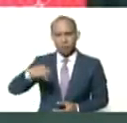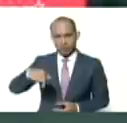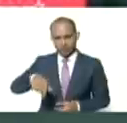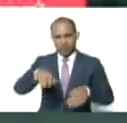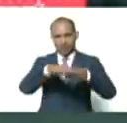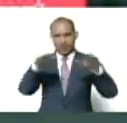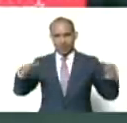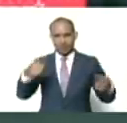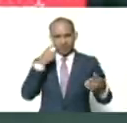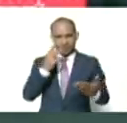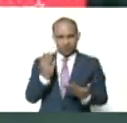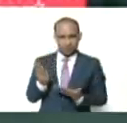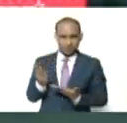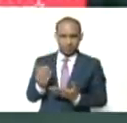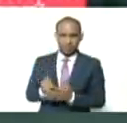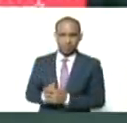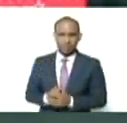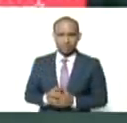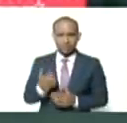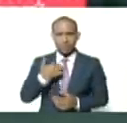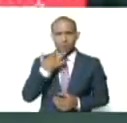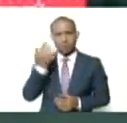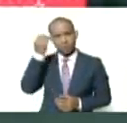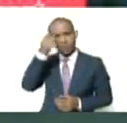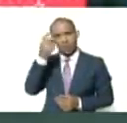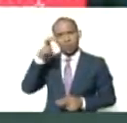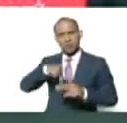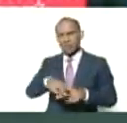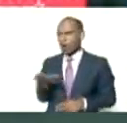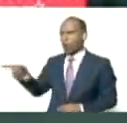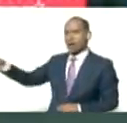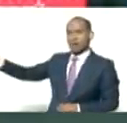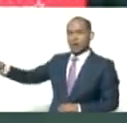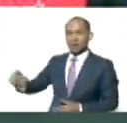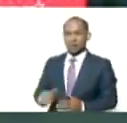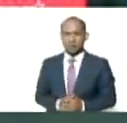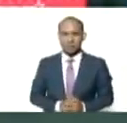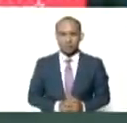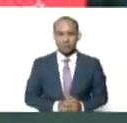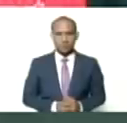mesa. Imagínense que yo estuviera sentado por allá.